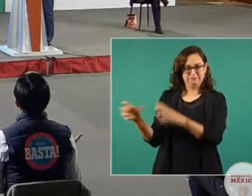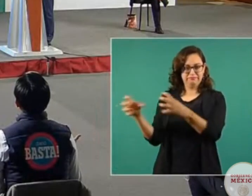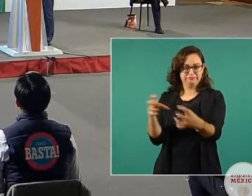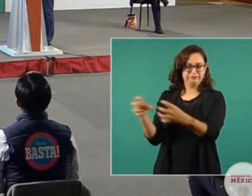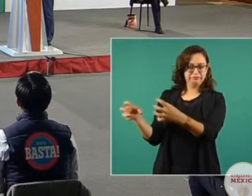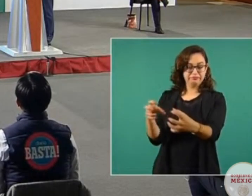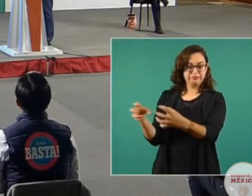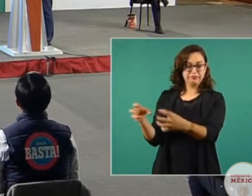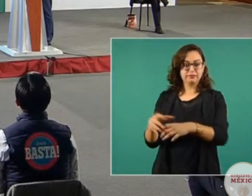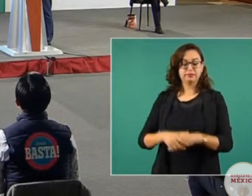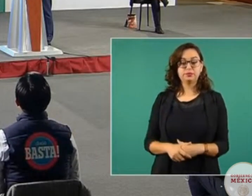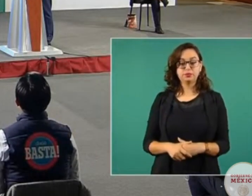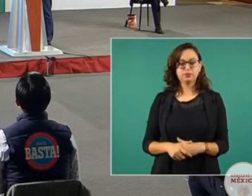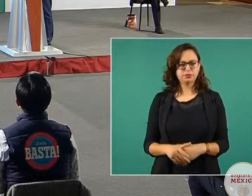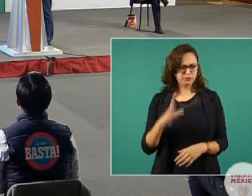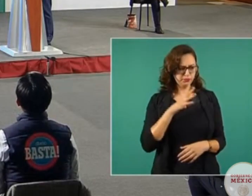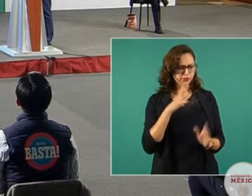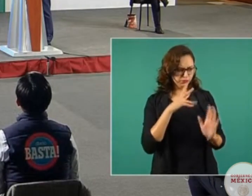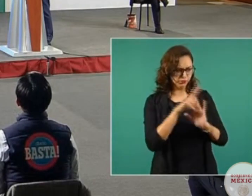Sí, pero hay un video.